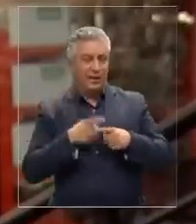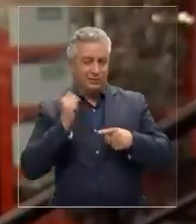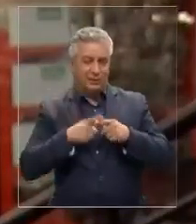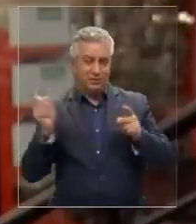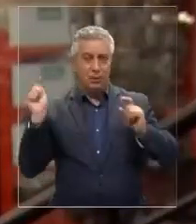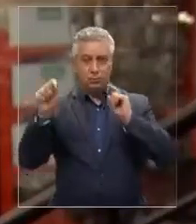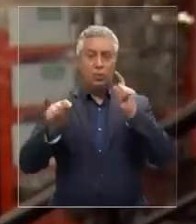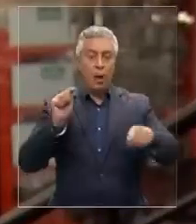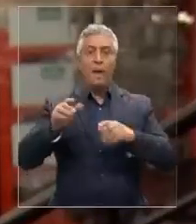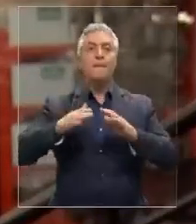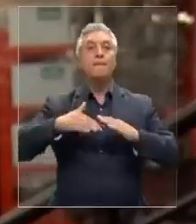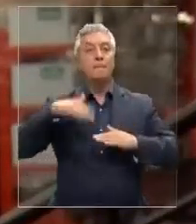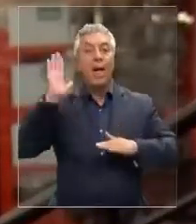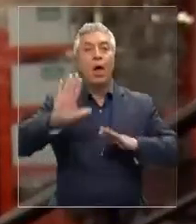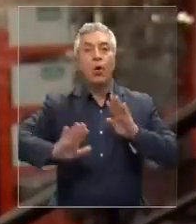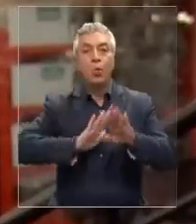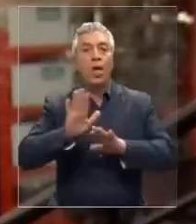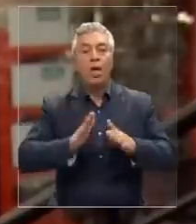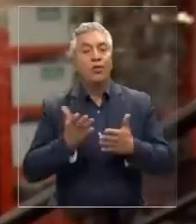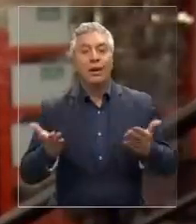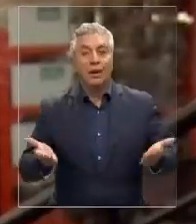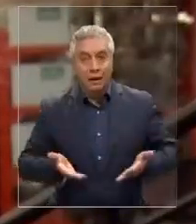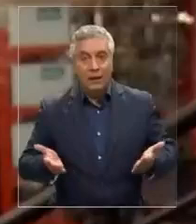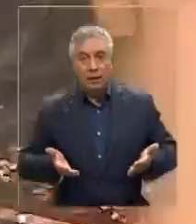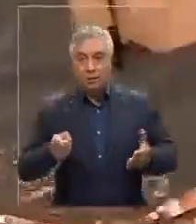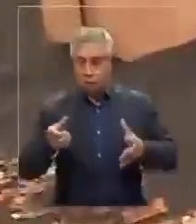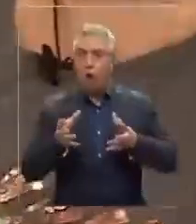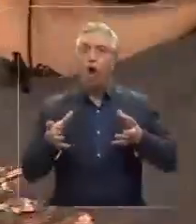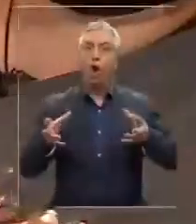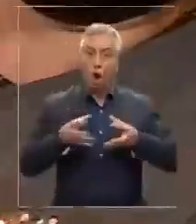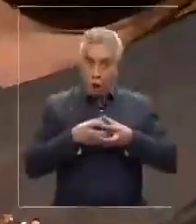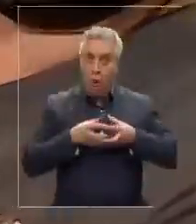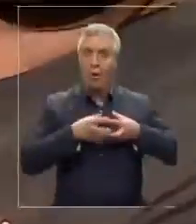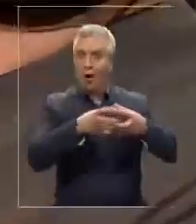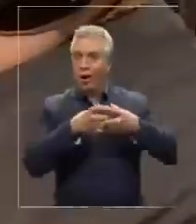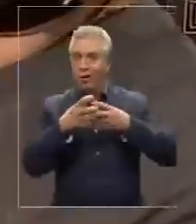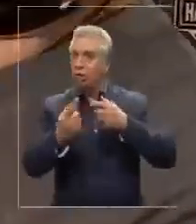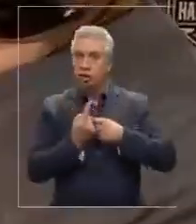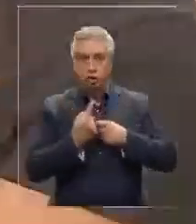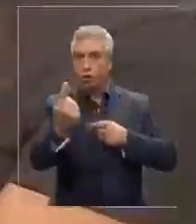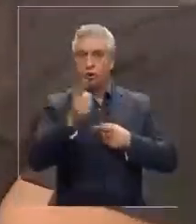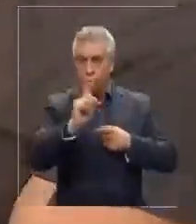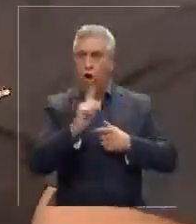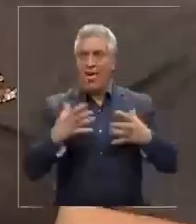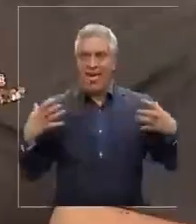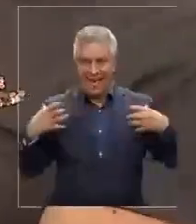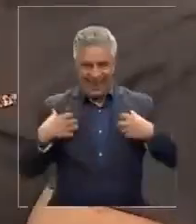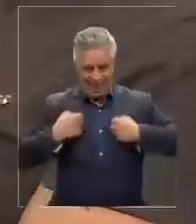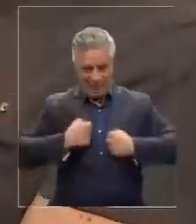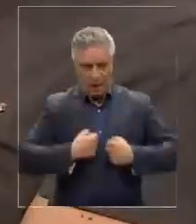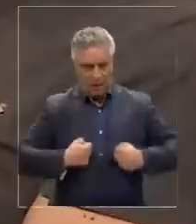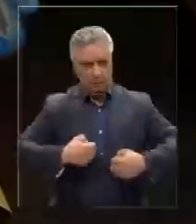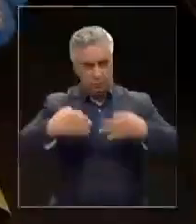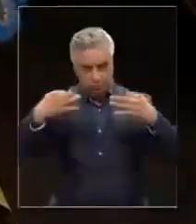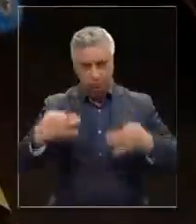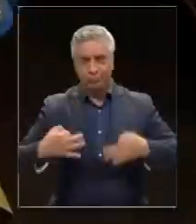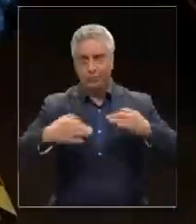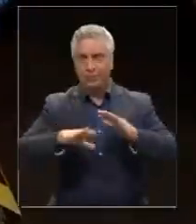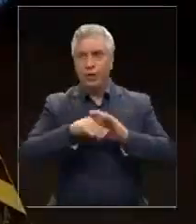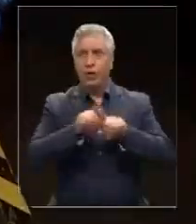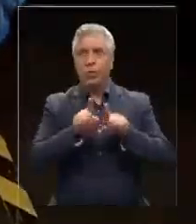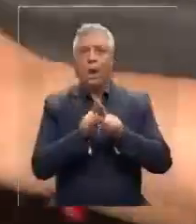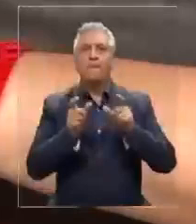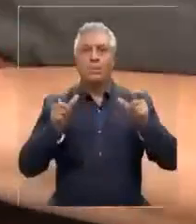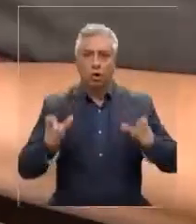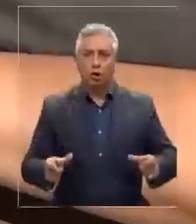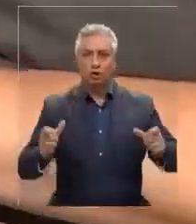El mayor de los cuidados que uno debe tomar es finalmente ir en grupo y ir bien equipado. Contar con todos los elementos básicos de